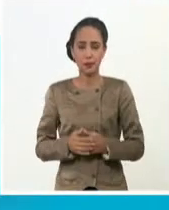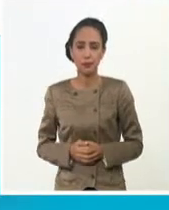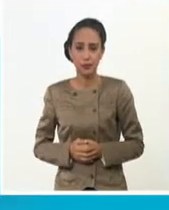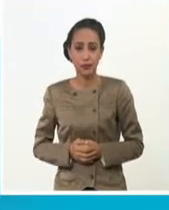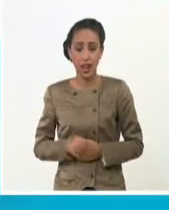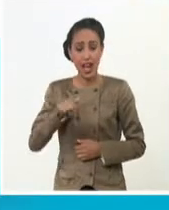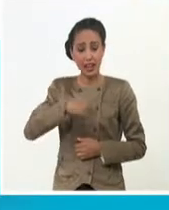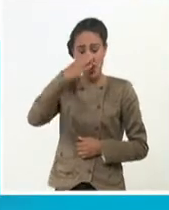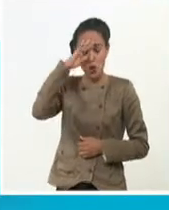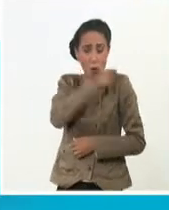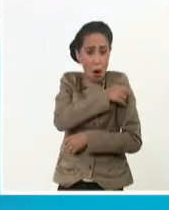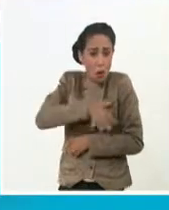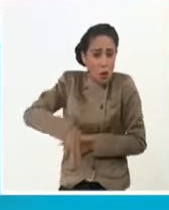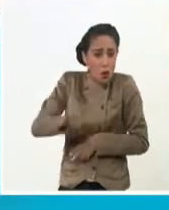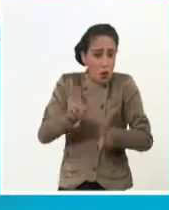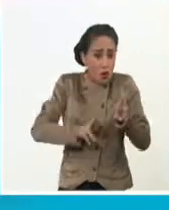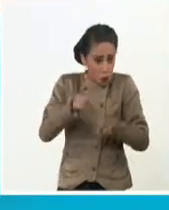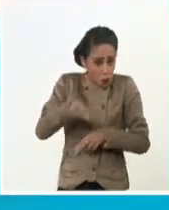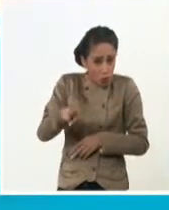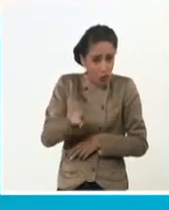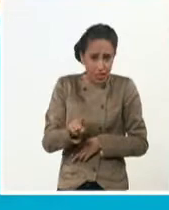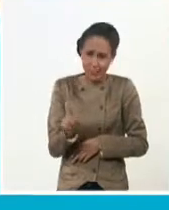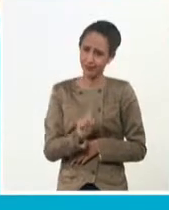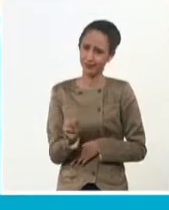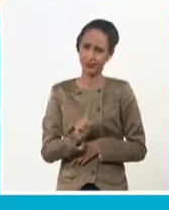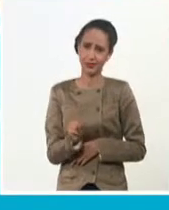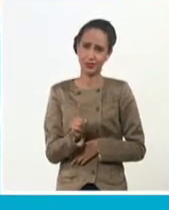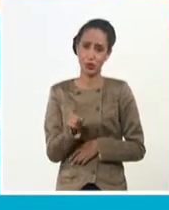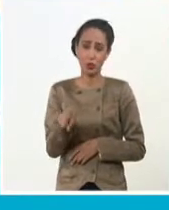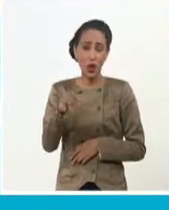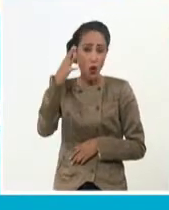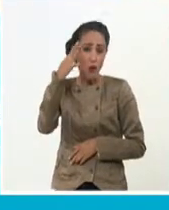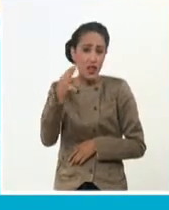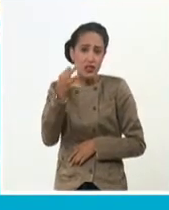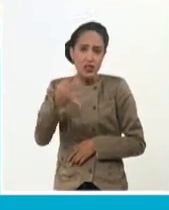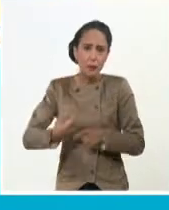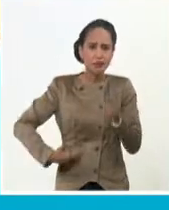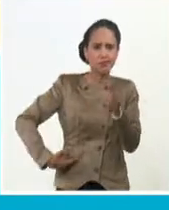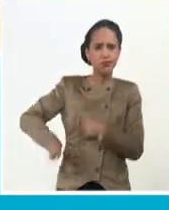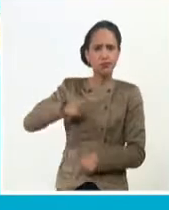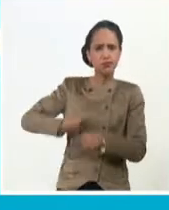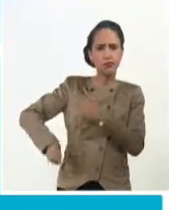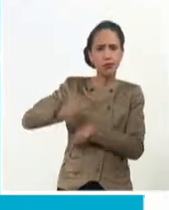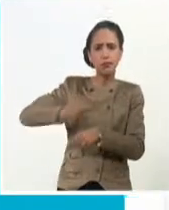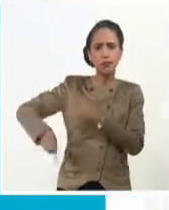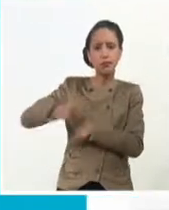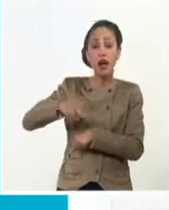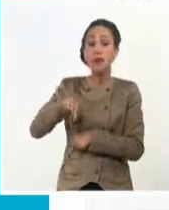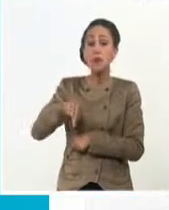apoyo popular quienes responden al gobierno que tanto nos agrede. Así escribió el jefe de la diplomacia cubana.